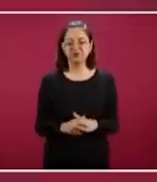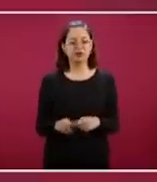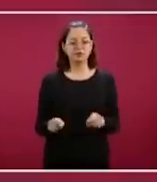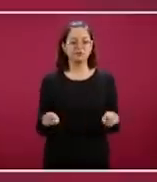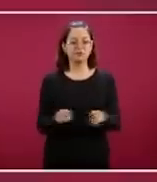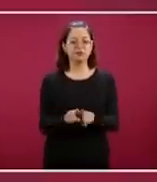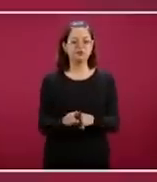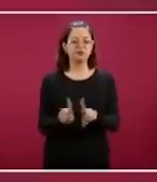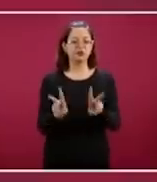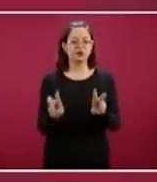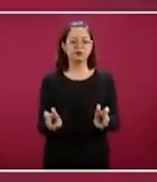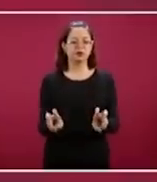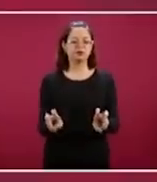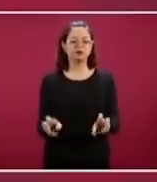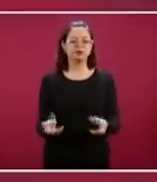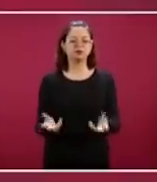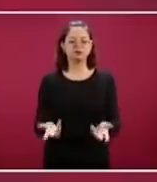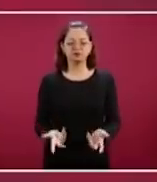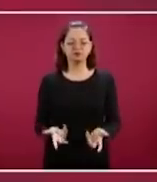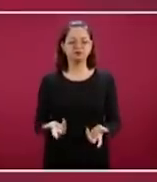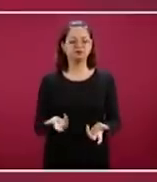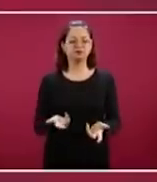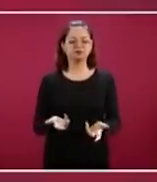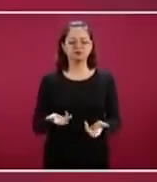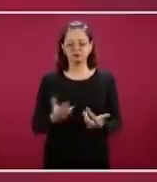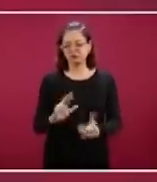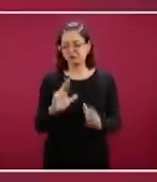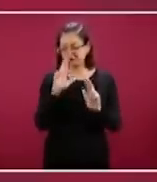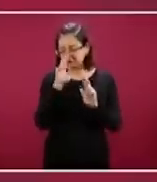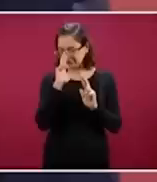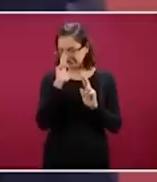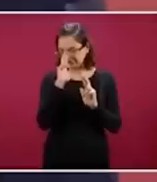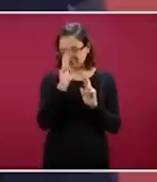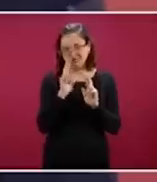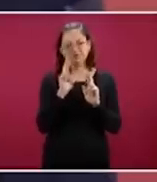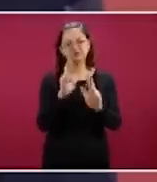tenor de respeto,